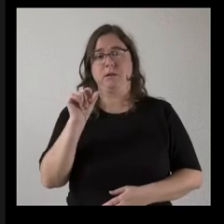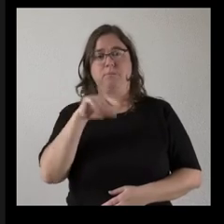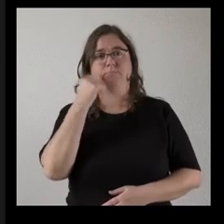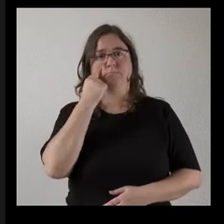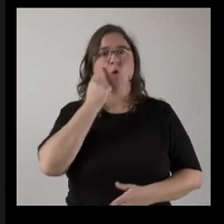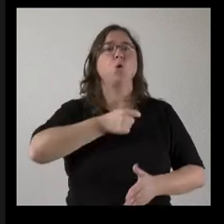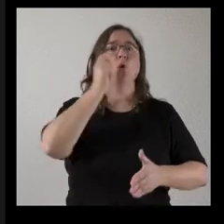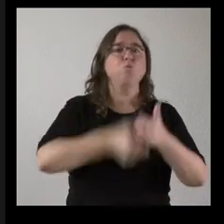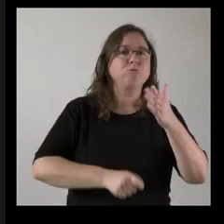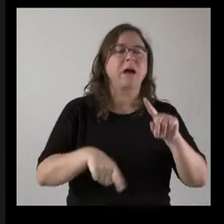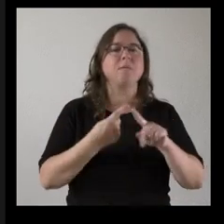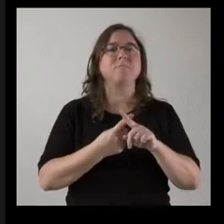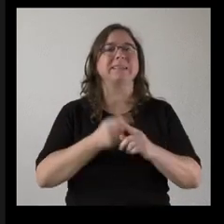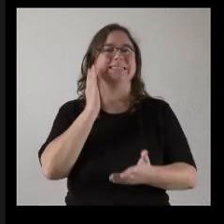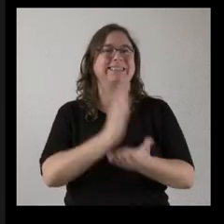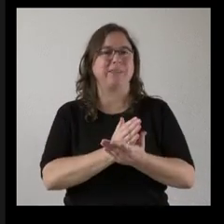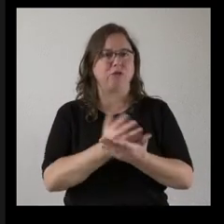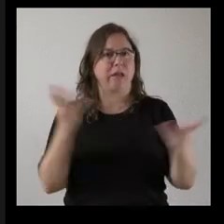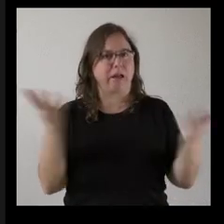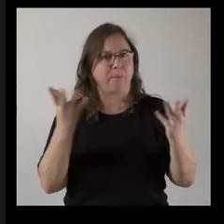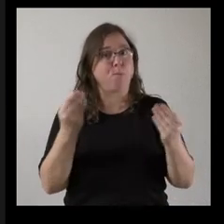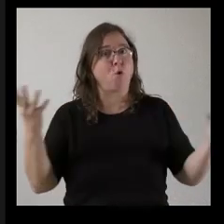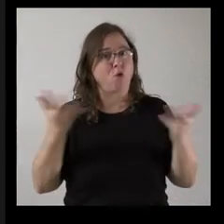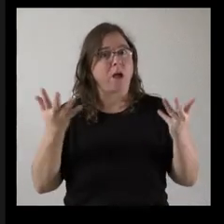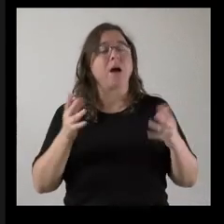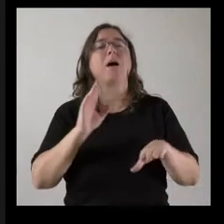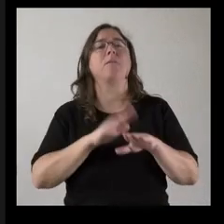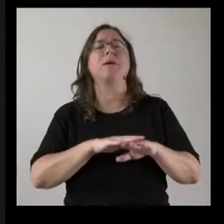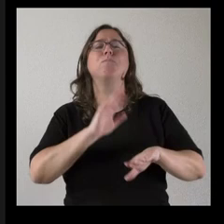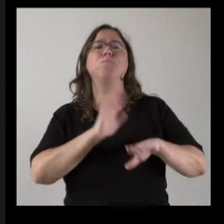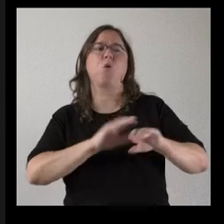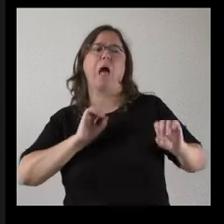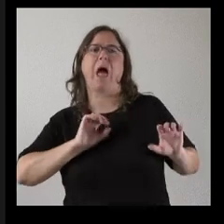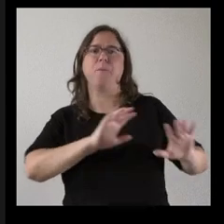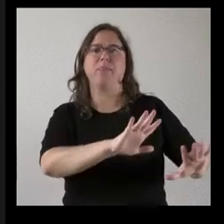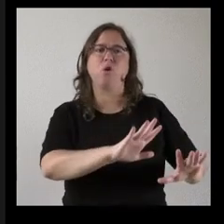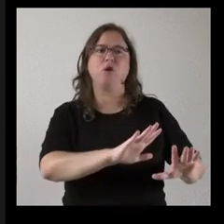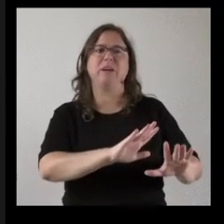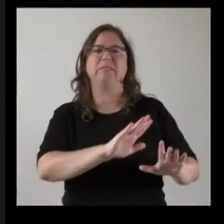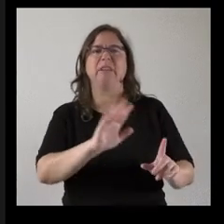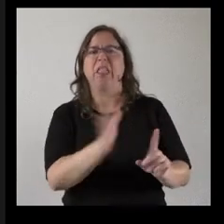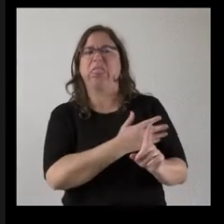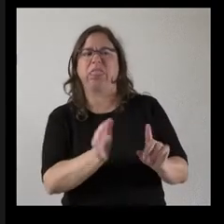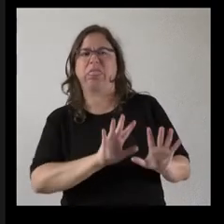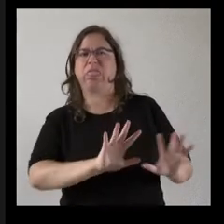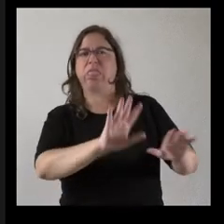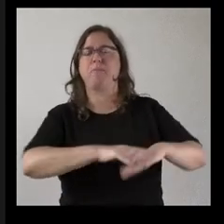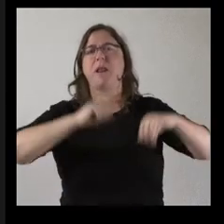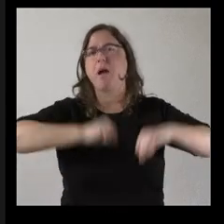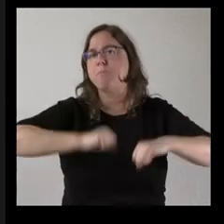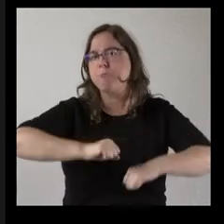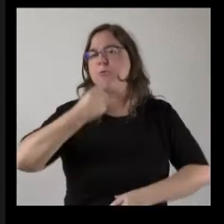y seis sanciones graves y muy graves una residencia de Soria por abandono y tracto ovectores querían una valoración